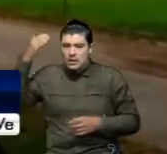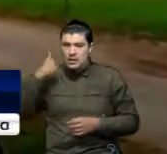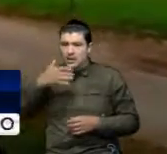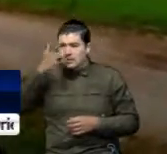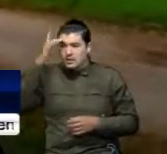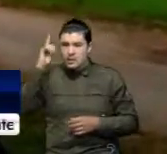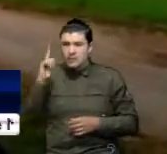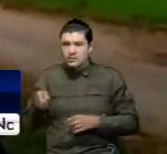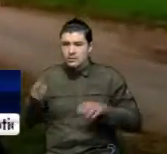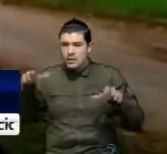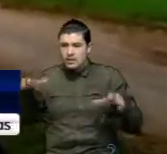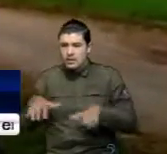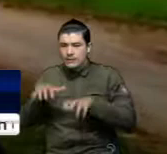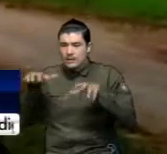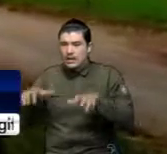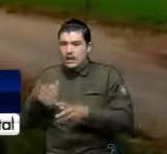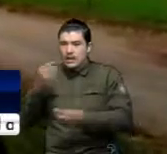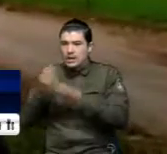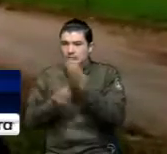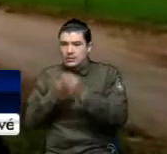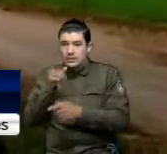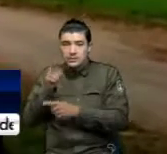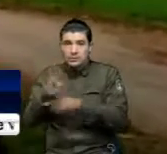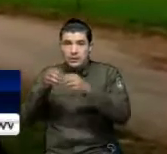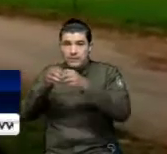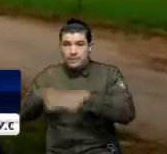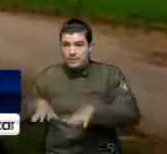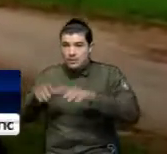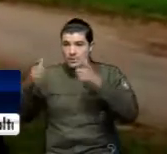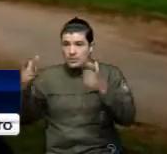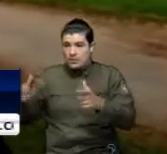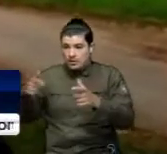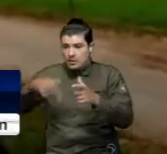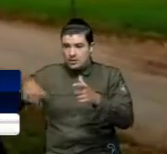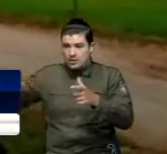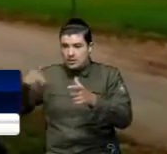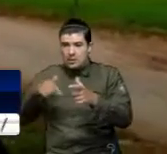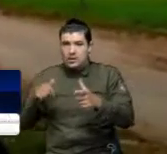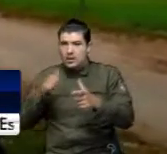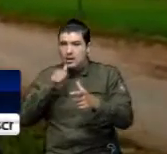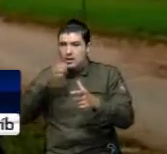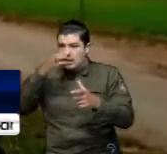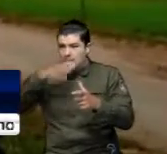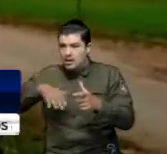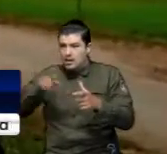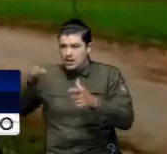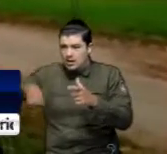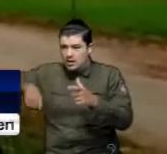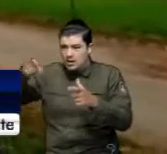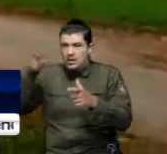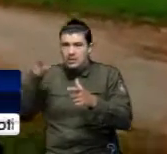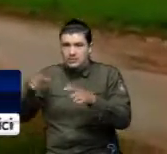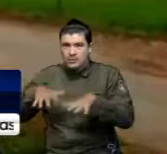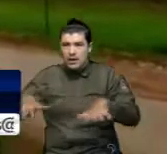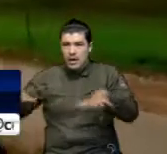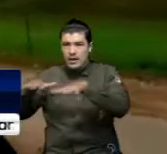las actividades que se ejecutaban en el abandono de las piscinas que se ubican en el Pozo Tesoro